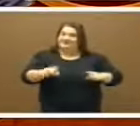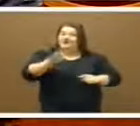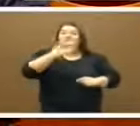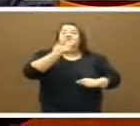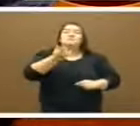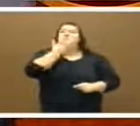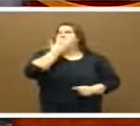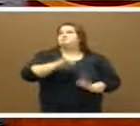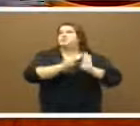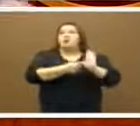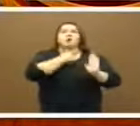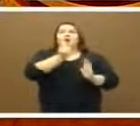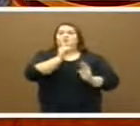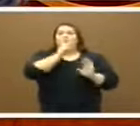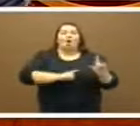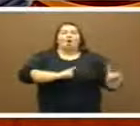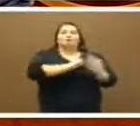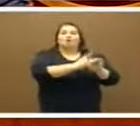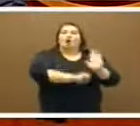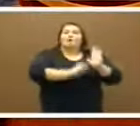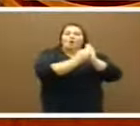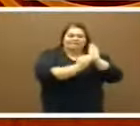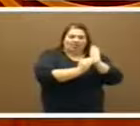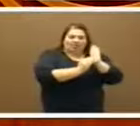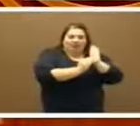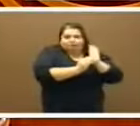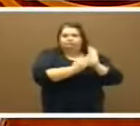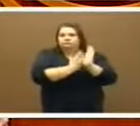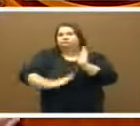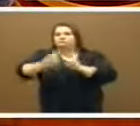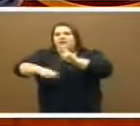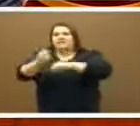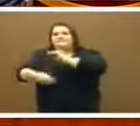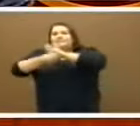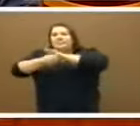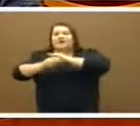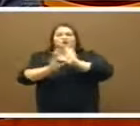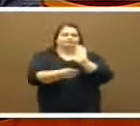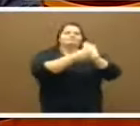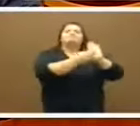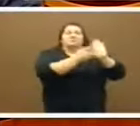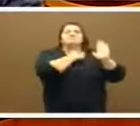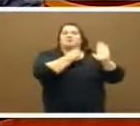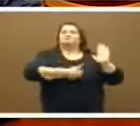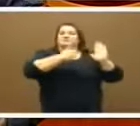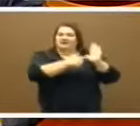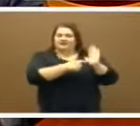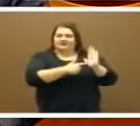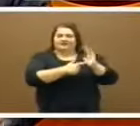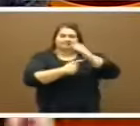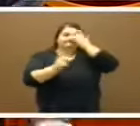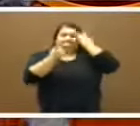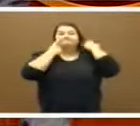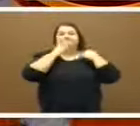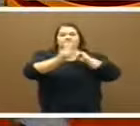como ha quedado una ley, porque me la ha modificado la oposición, utilizo la vía de enmiendas para hacer lo que a mí me gusta. Mire, nuestras